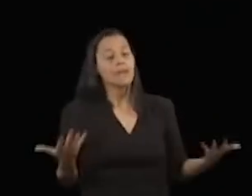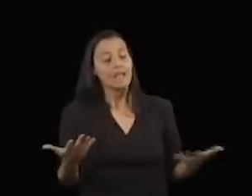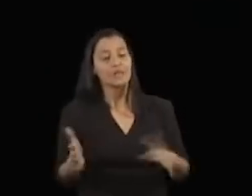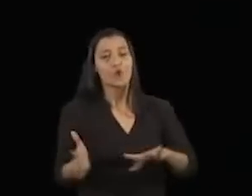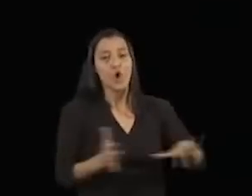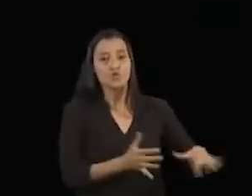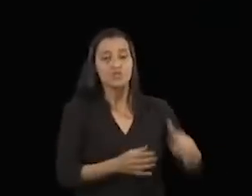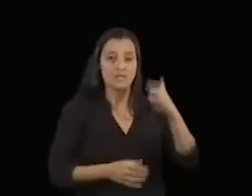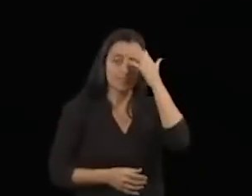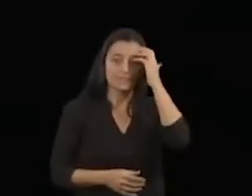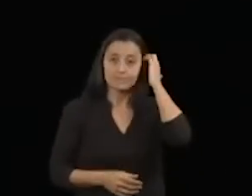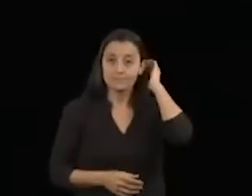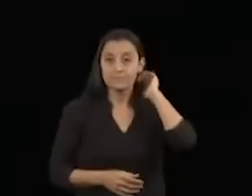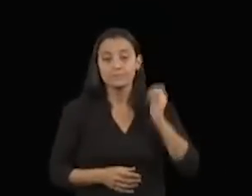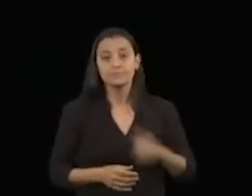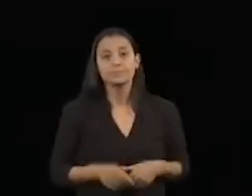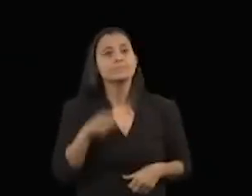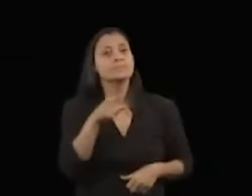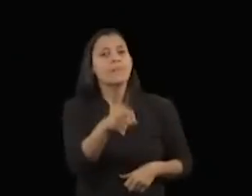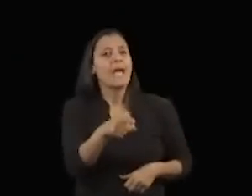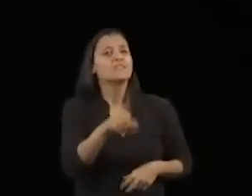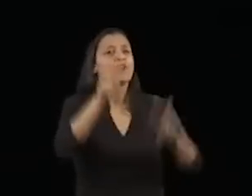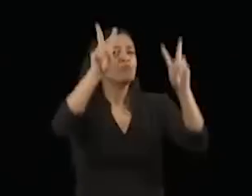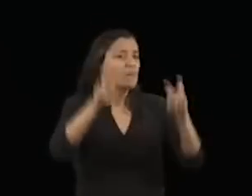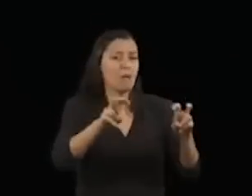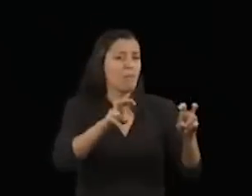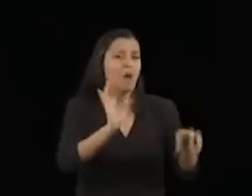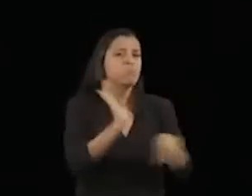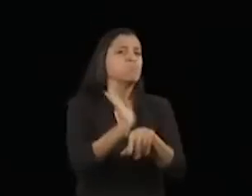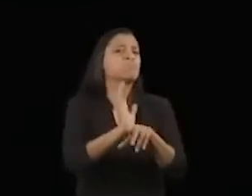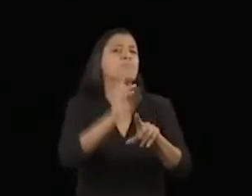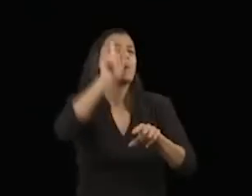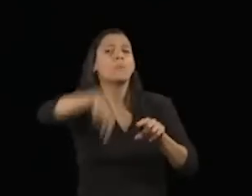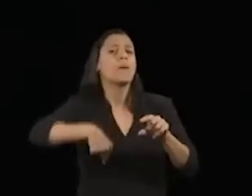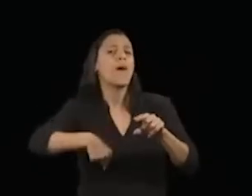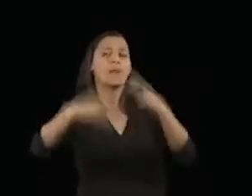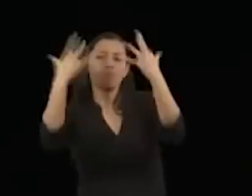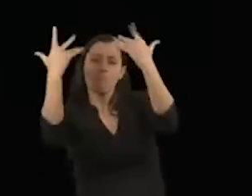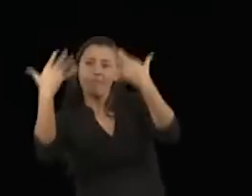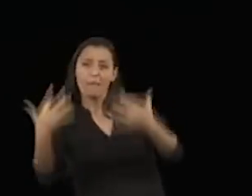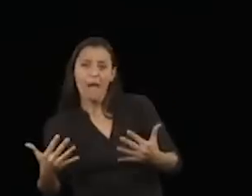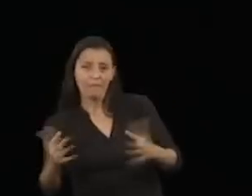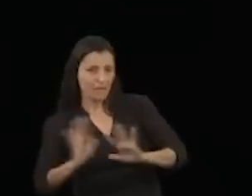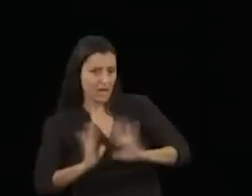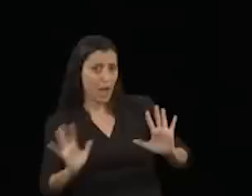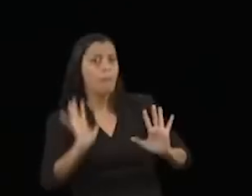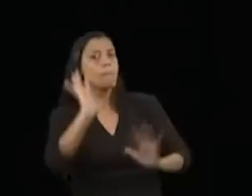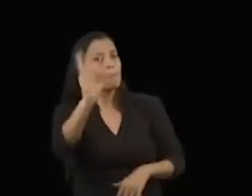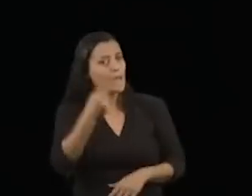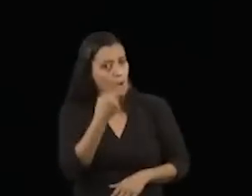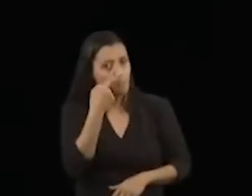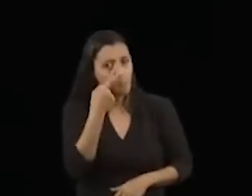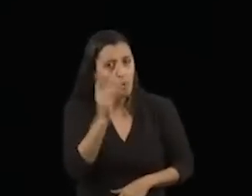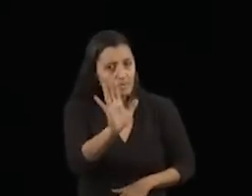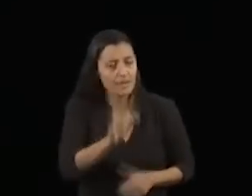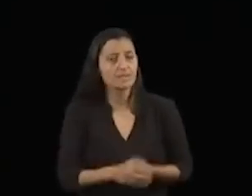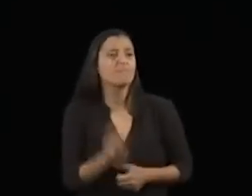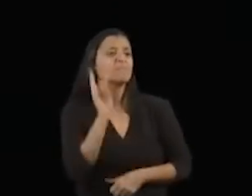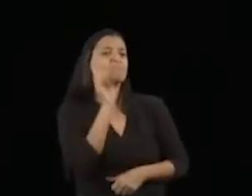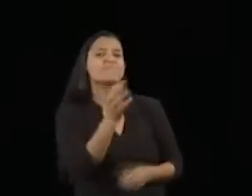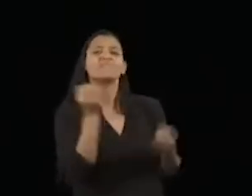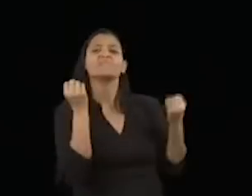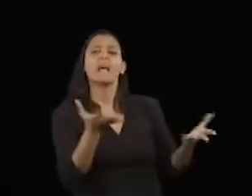Entonces, digo, pero eso es pirotecnia matemática. Es interesante, por ejemplo, más verlo como